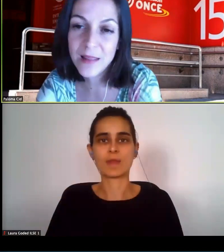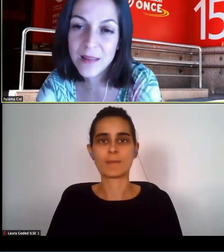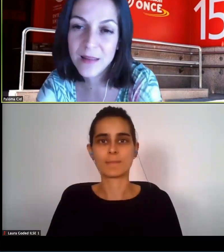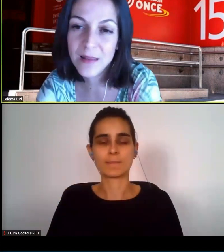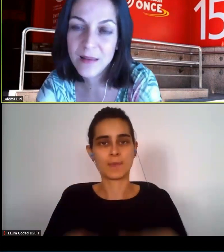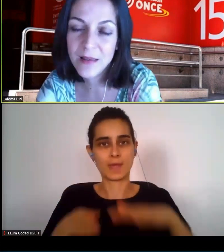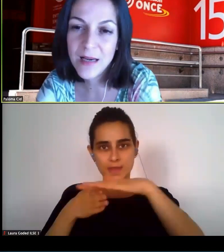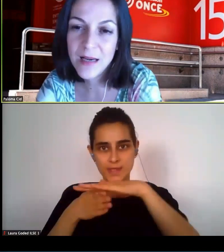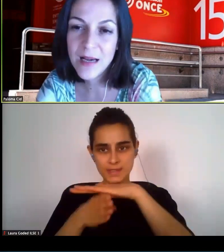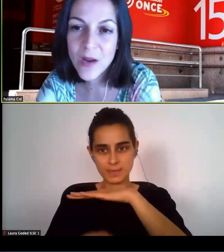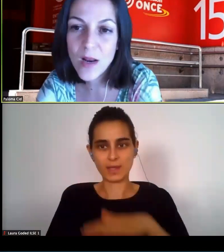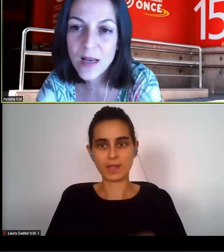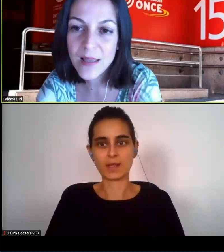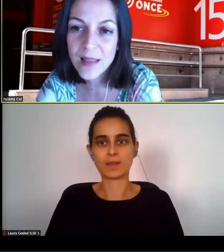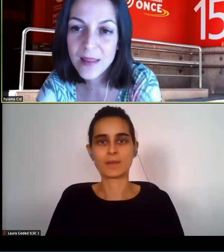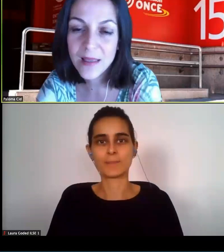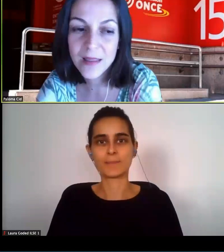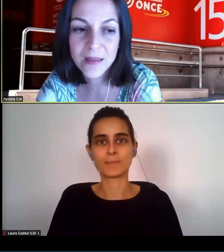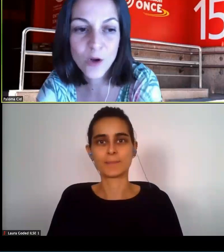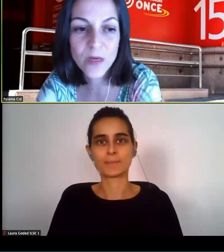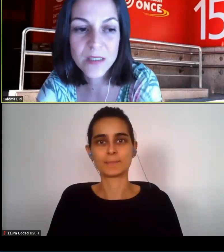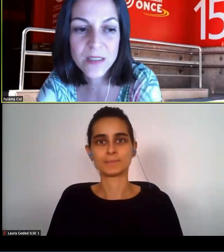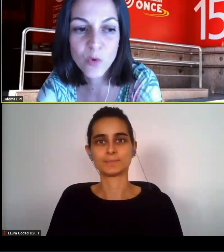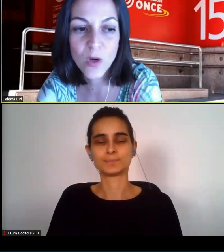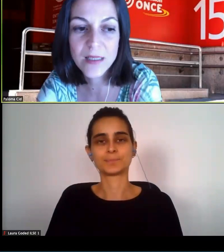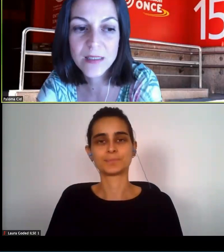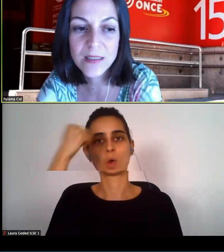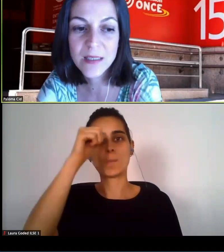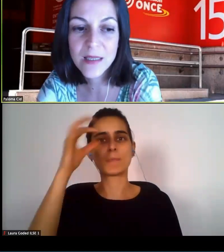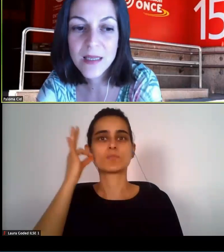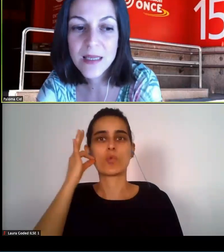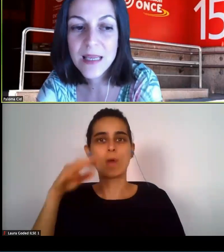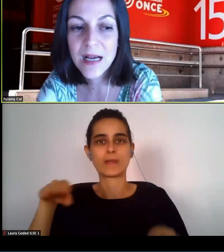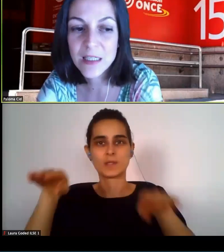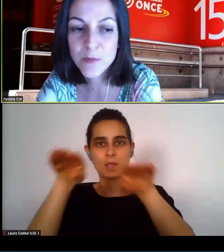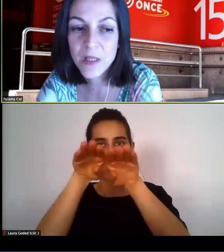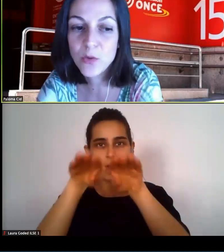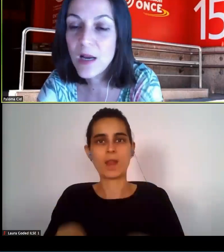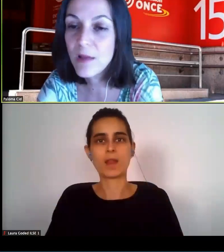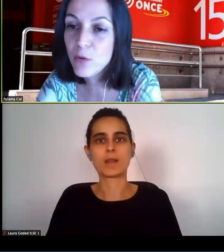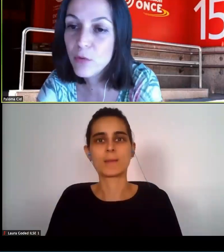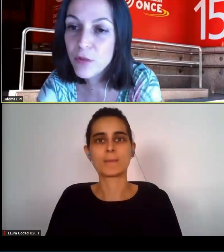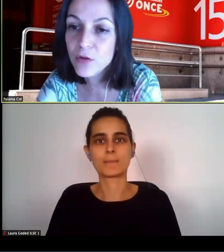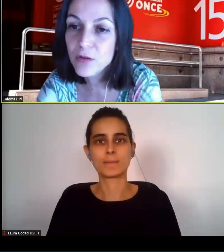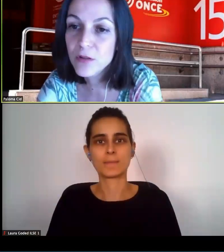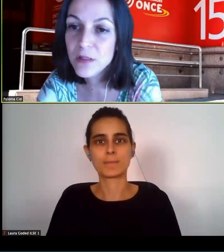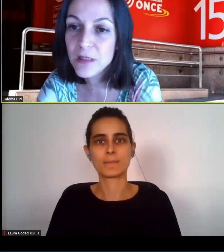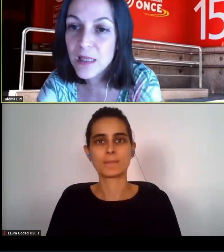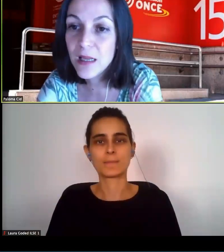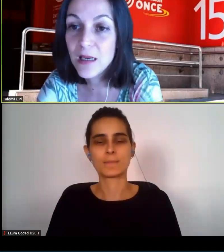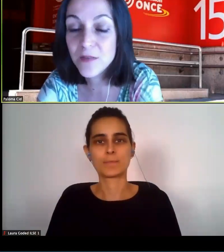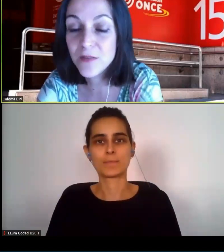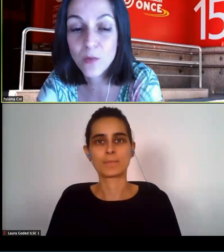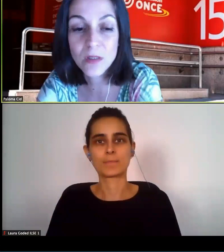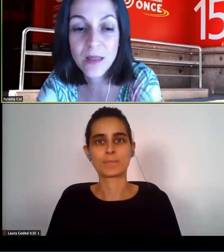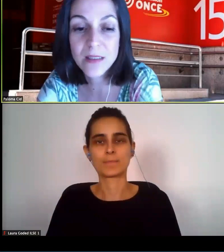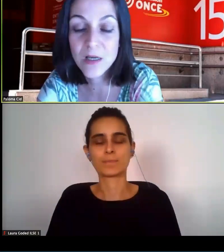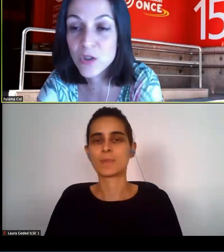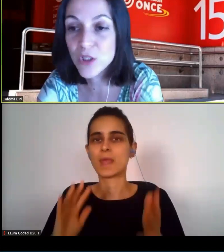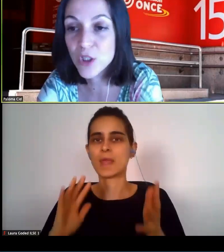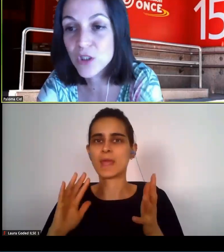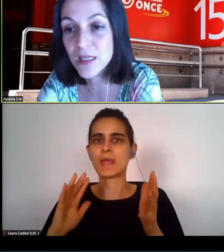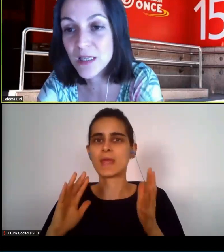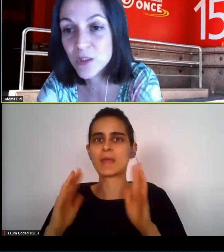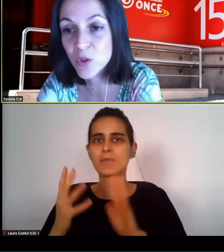accesibilidad, la igualdad entre hombres y mujeres y el respeto a la evolución de las facultades de